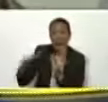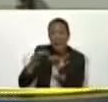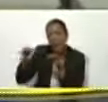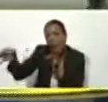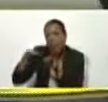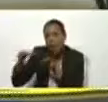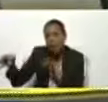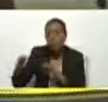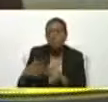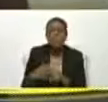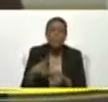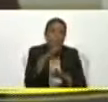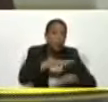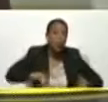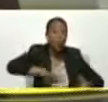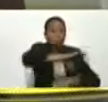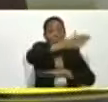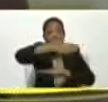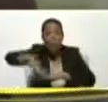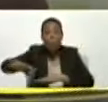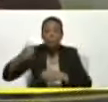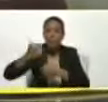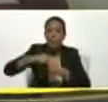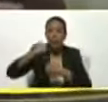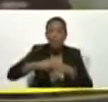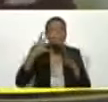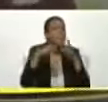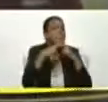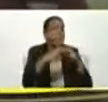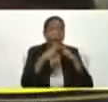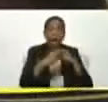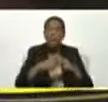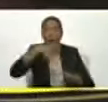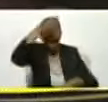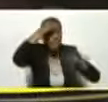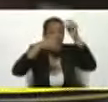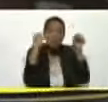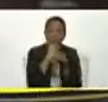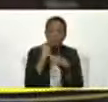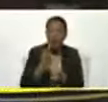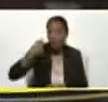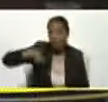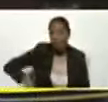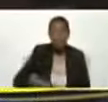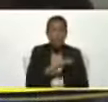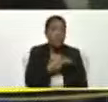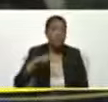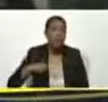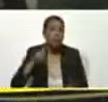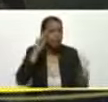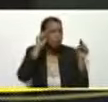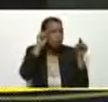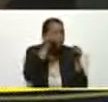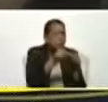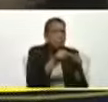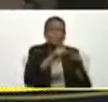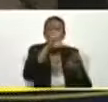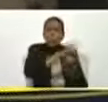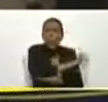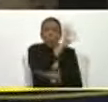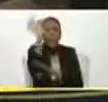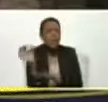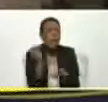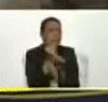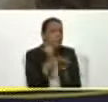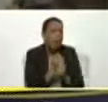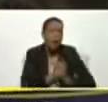aed daño en toda la costa Oriental y los preparamos para la vida Estos maestros y maestras se dedican se dedican de verdad